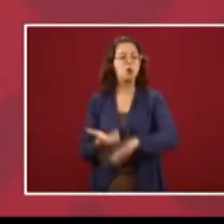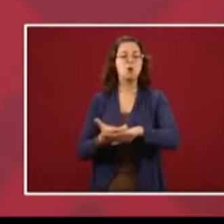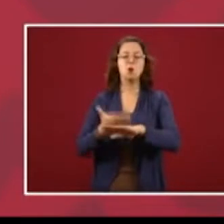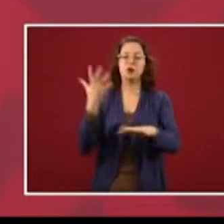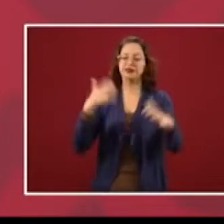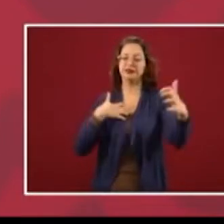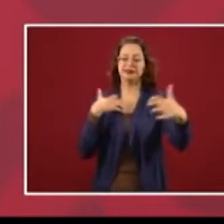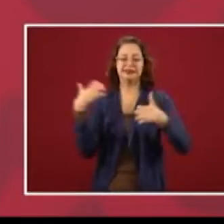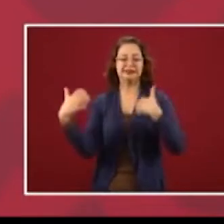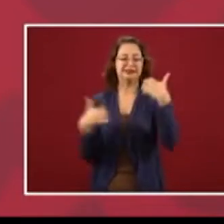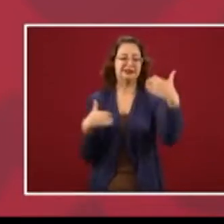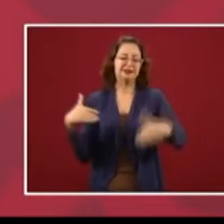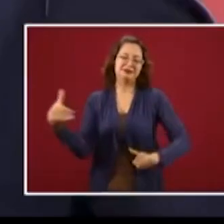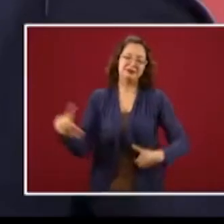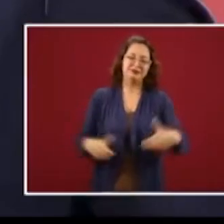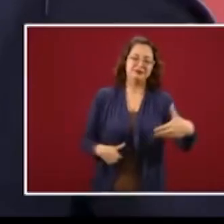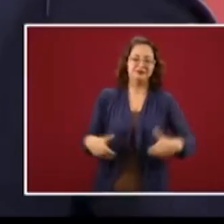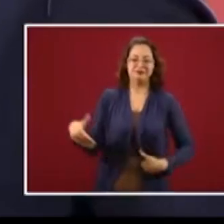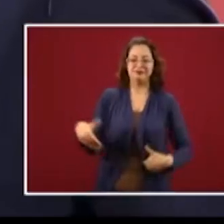inquietos.